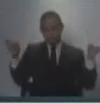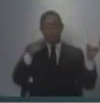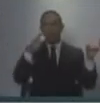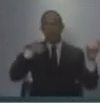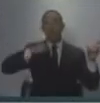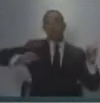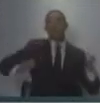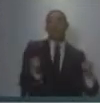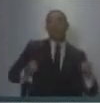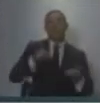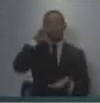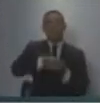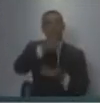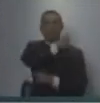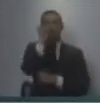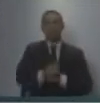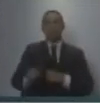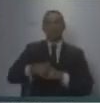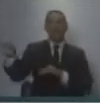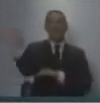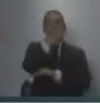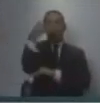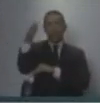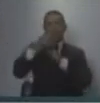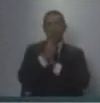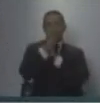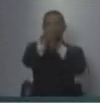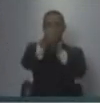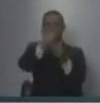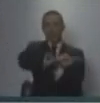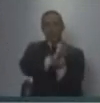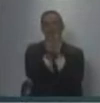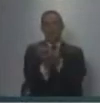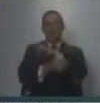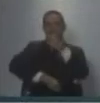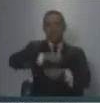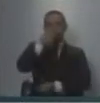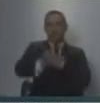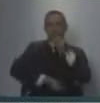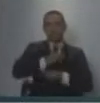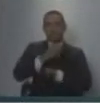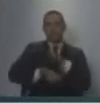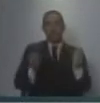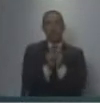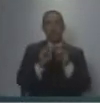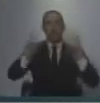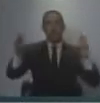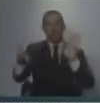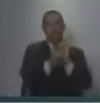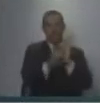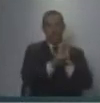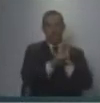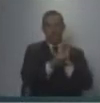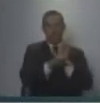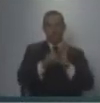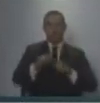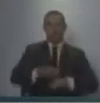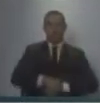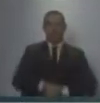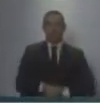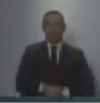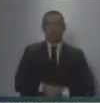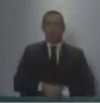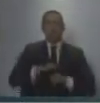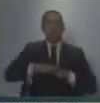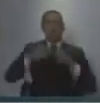del Zulia es bandera y vanguardia de los cambios que se están propiciando con la nueva ley, cierro comillas.